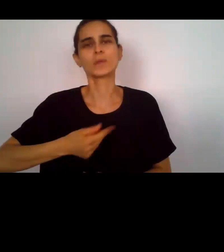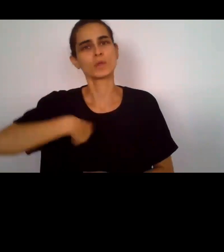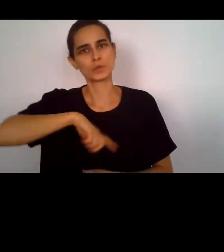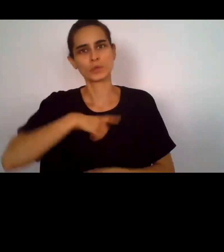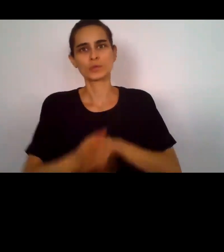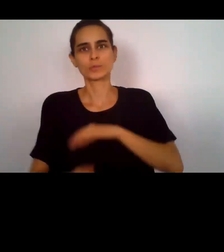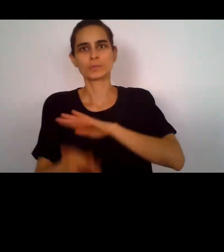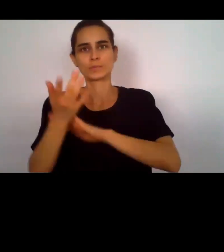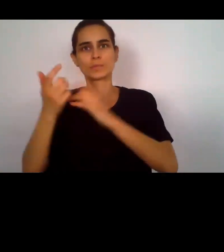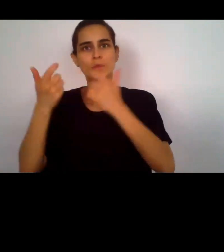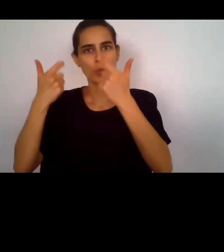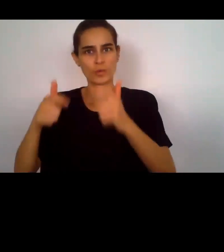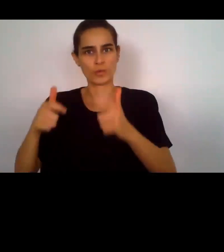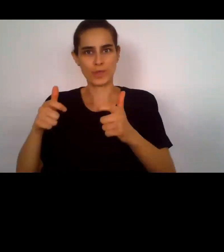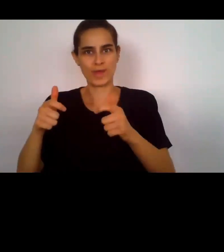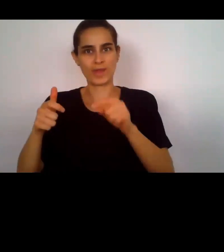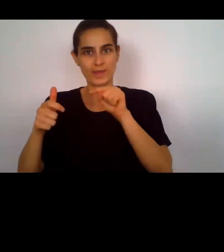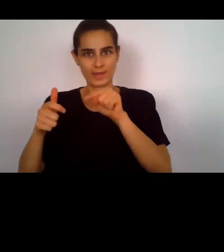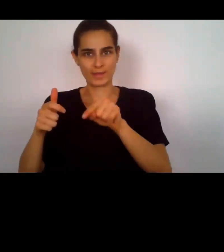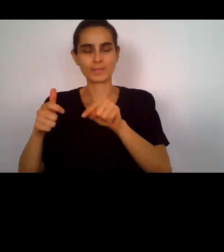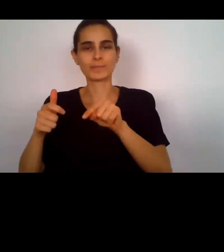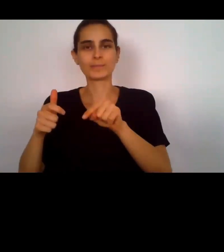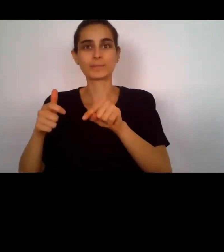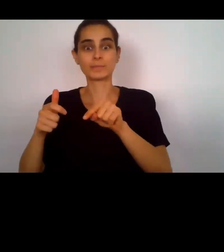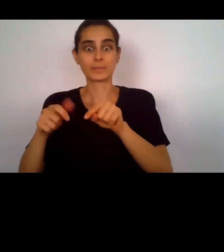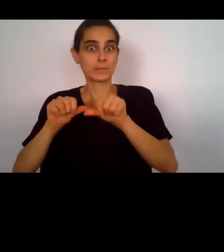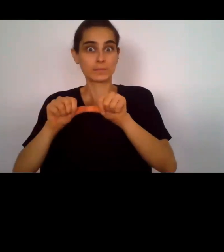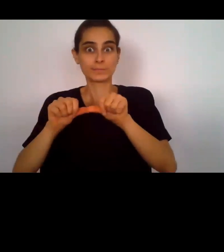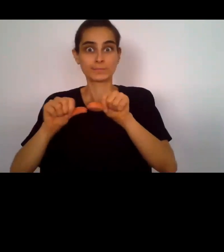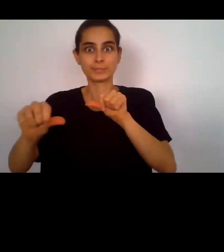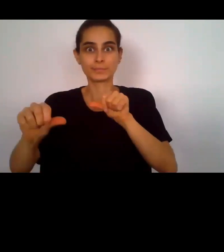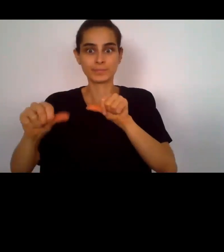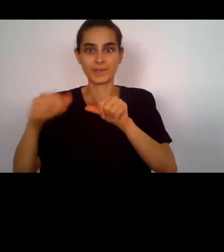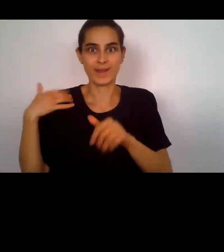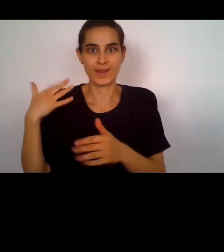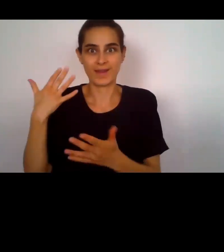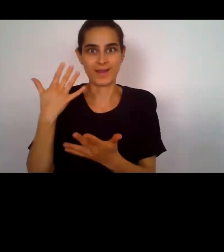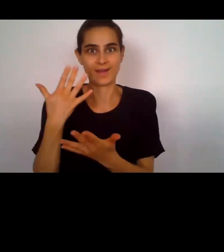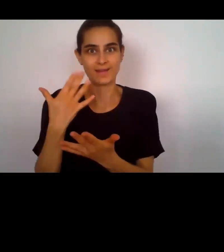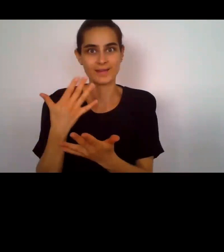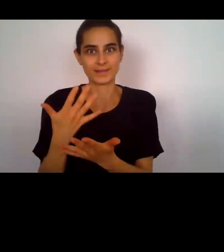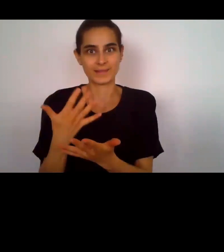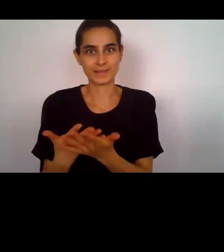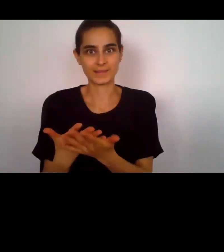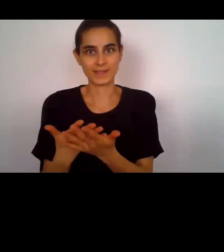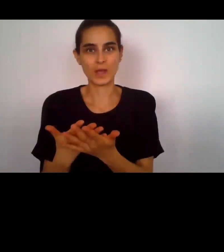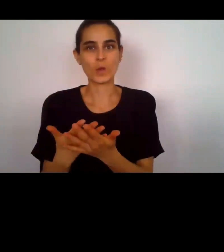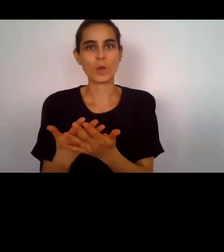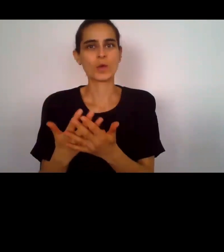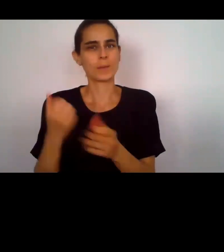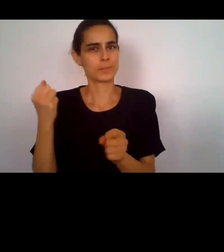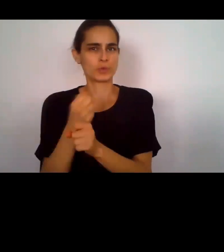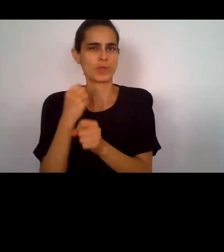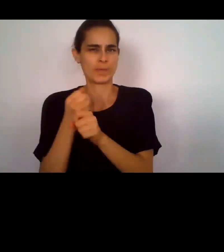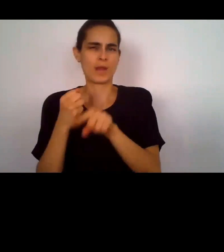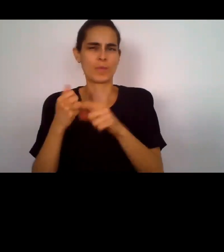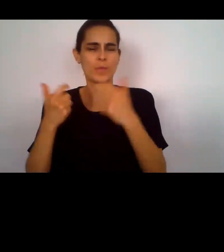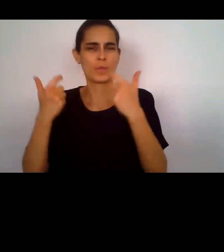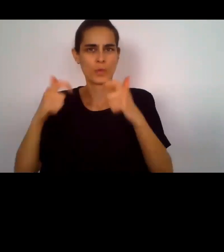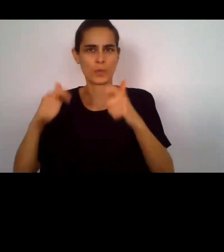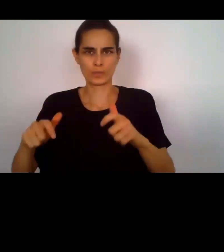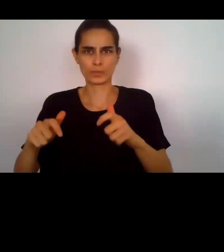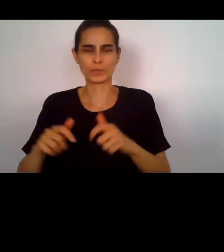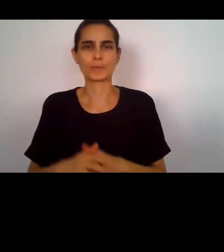unidad y desde entonces, pues hasta ahora, hemos venido trabajando. En el momento en que nos